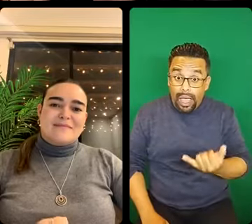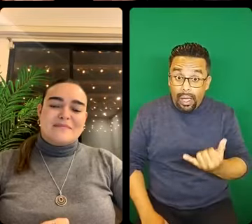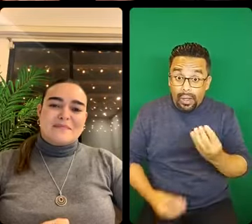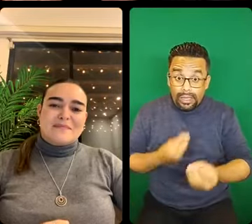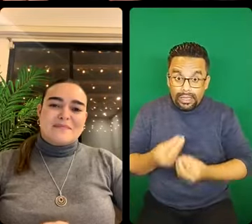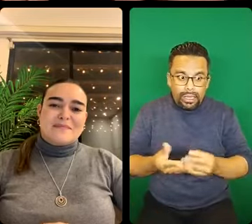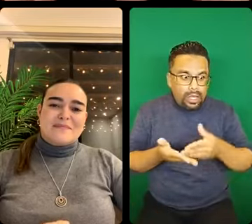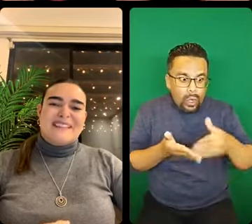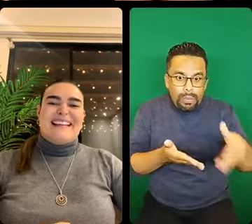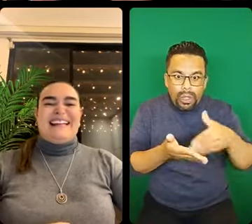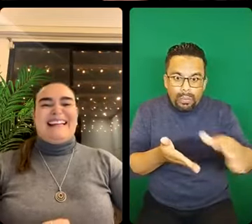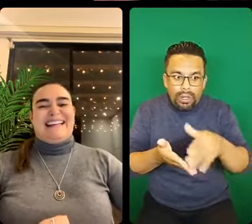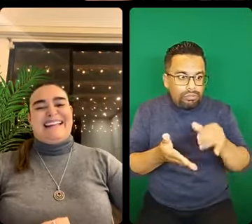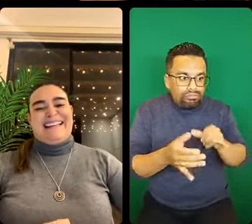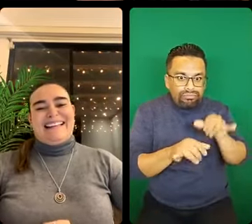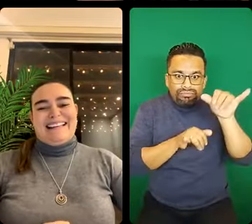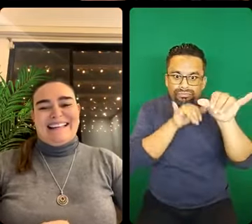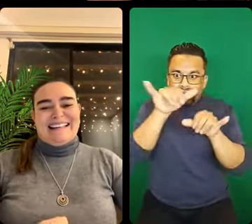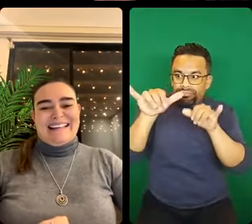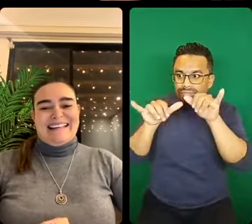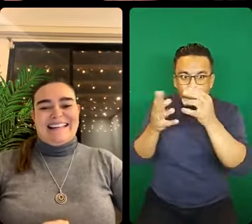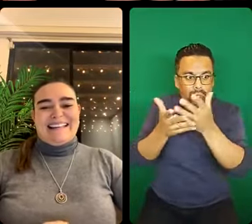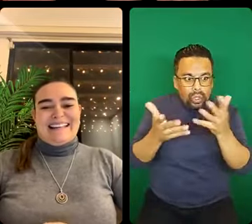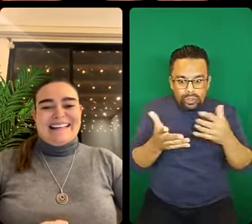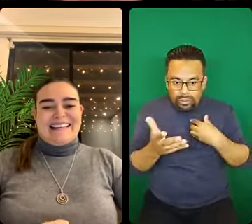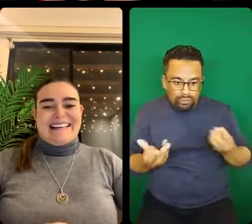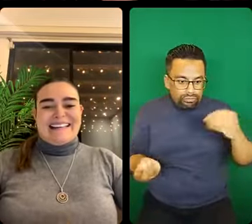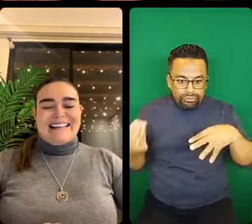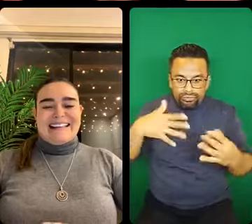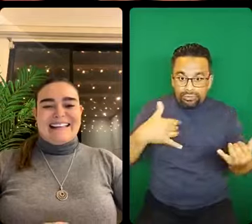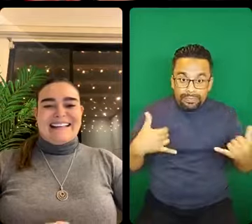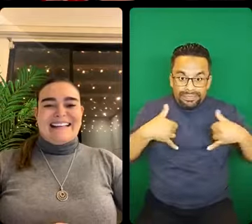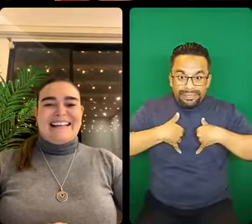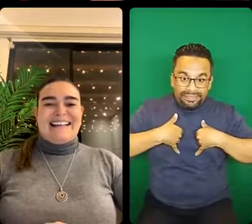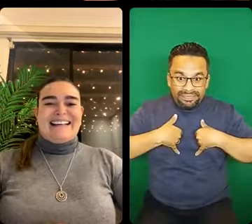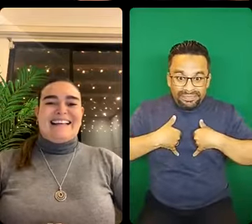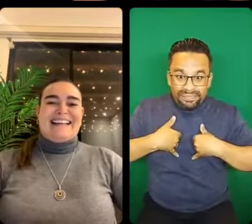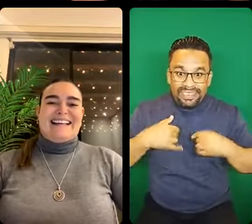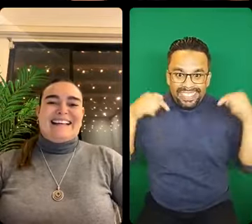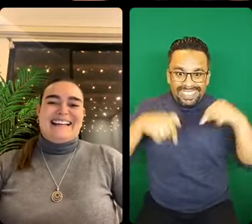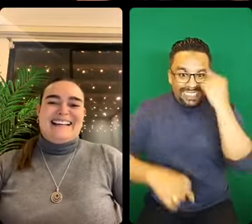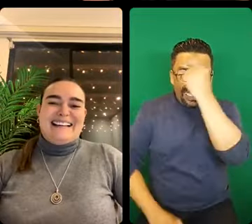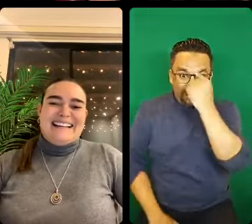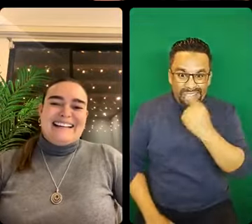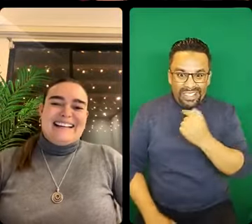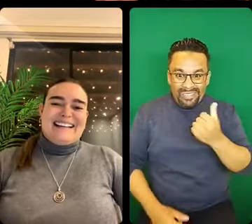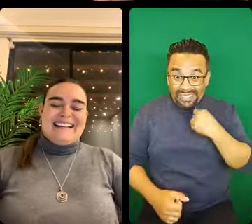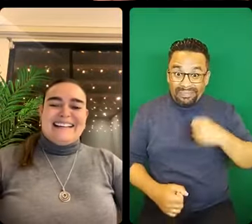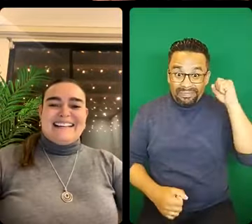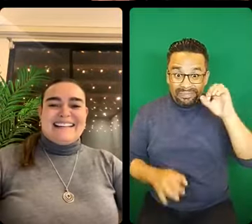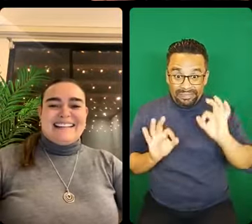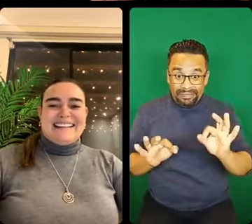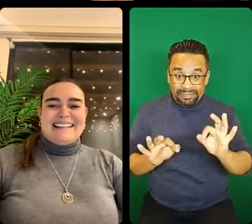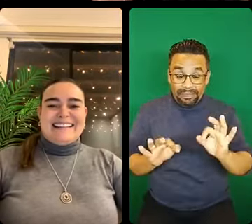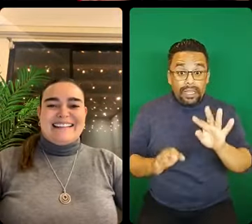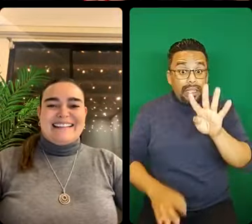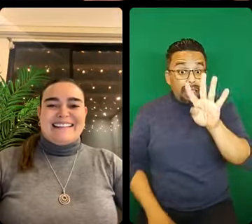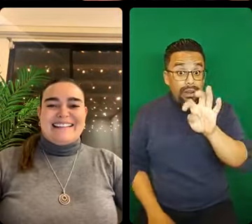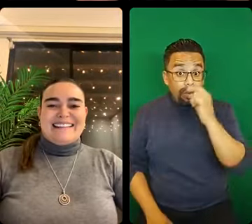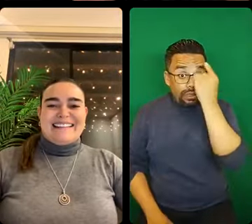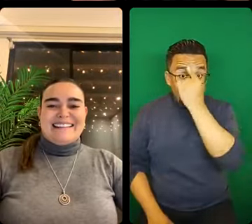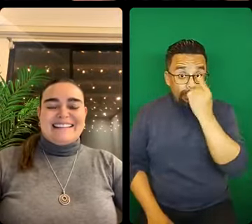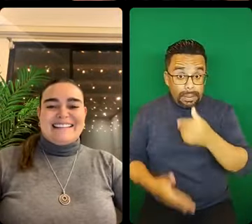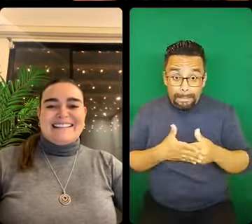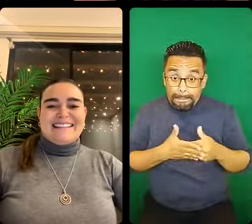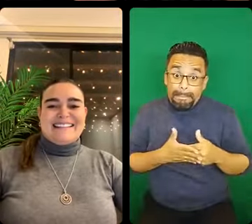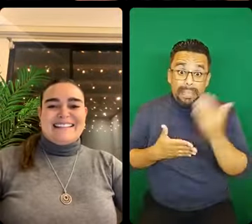comprar tiquetes, empiecen a buscar todo lo que tengan que buscar, y aquí nos vemos en septiembre para que la pasemos bien rico. Y el 9 de septiembre arrancan sus